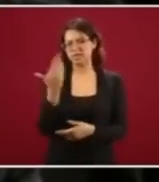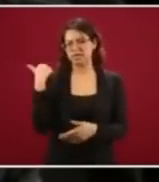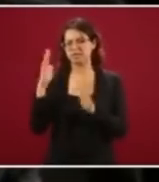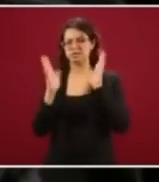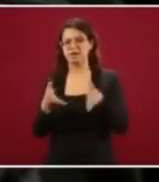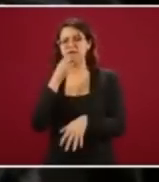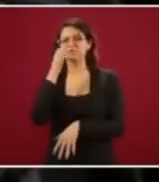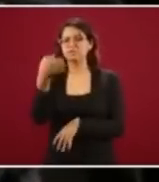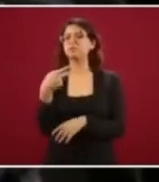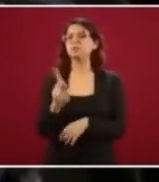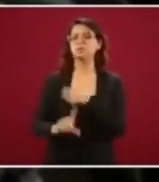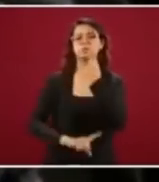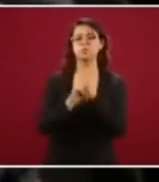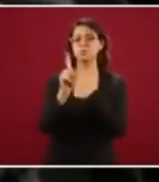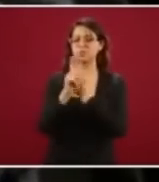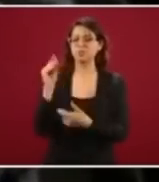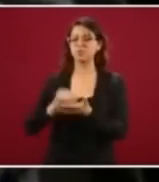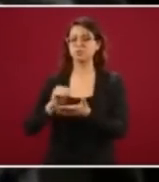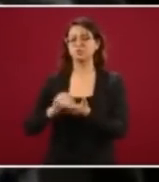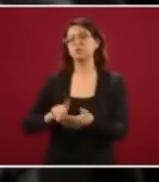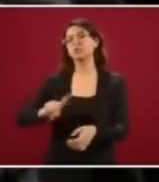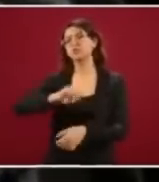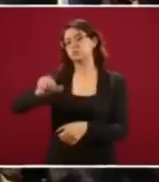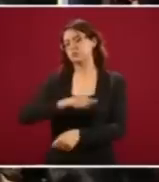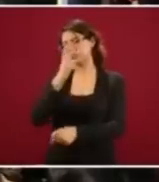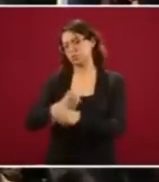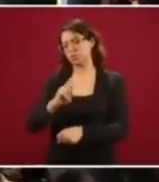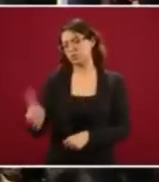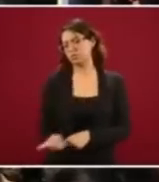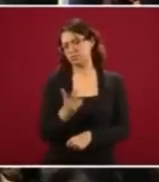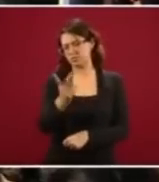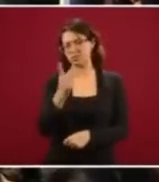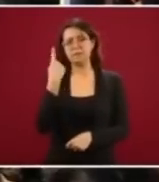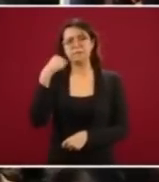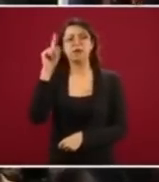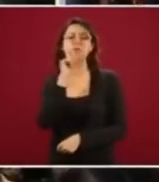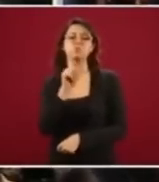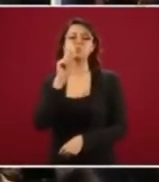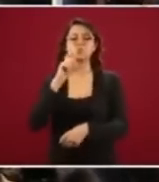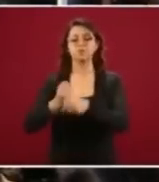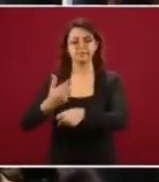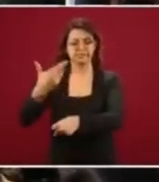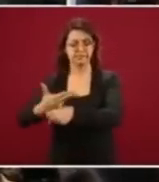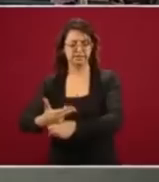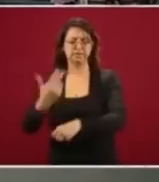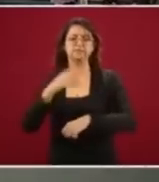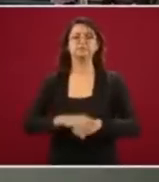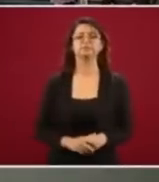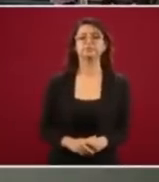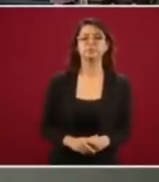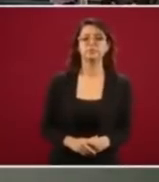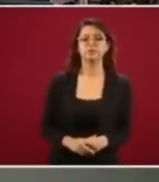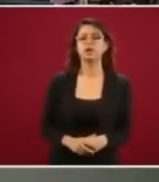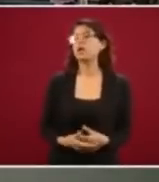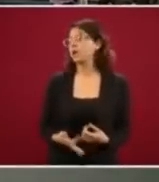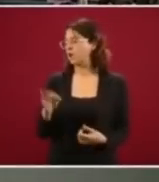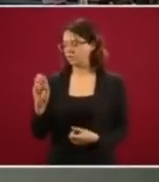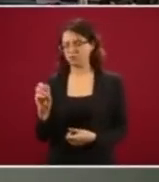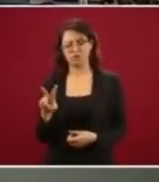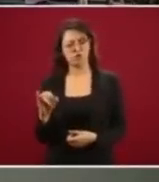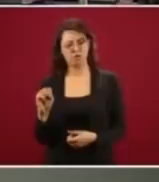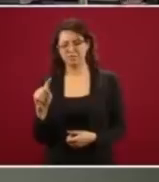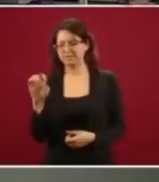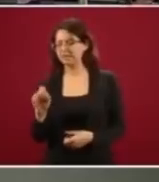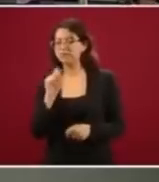la problemática. Y ahorita una segunda pregunta a la secretaria, si me permite. Sí, aplica lo mismo para Fobiste.